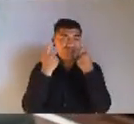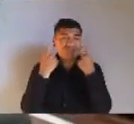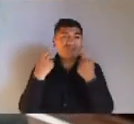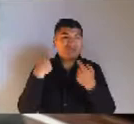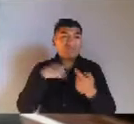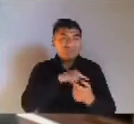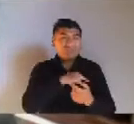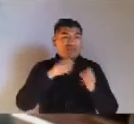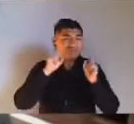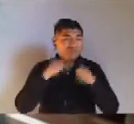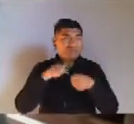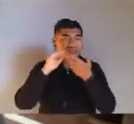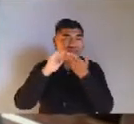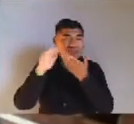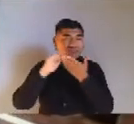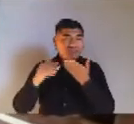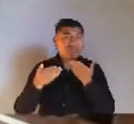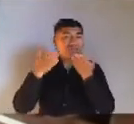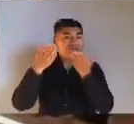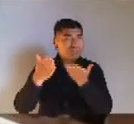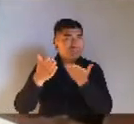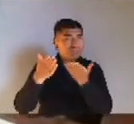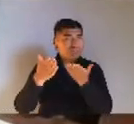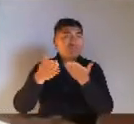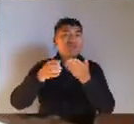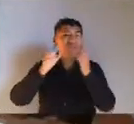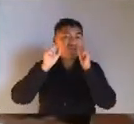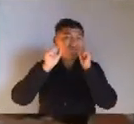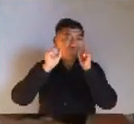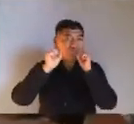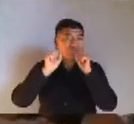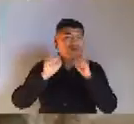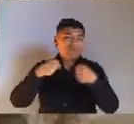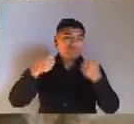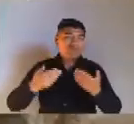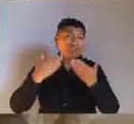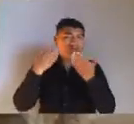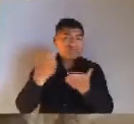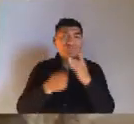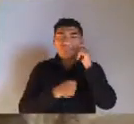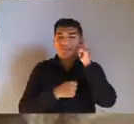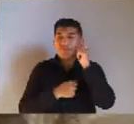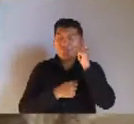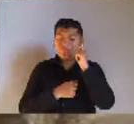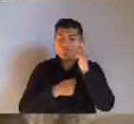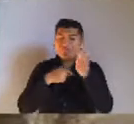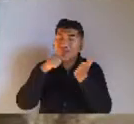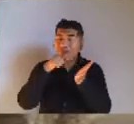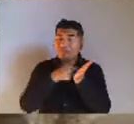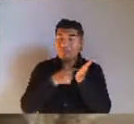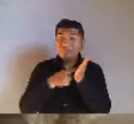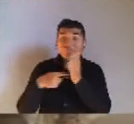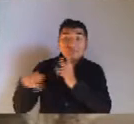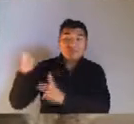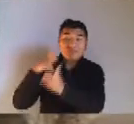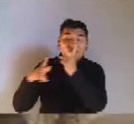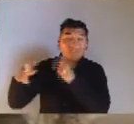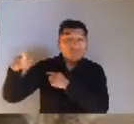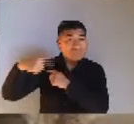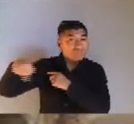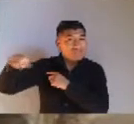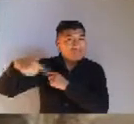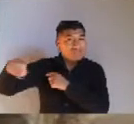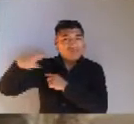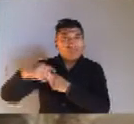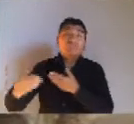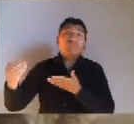somos capaces de perdonar, vamos a hacer y vamos a dar un testimonio tal que las personas